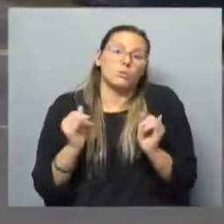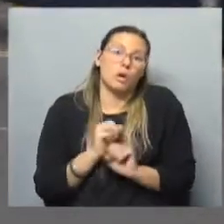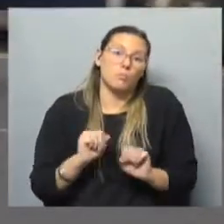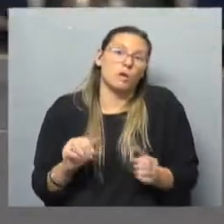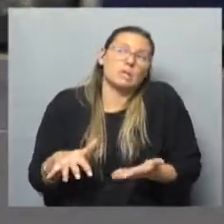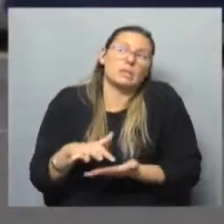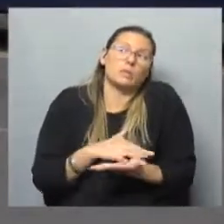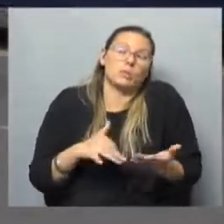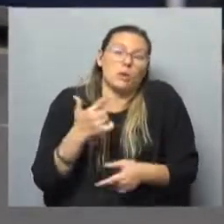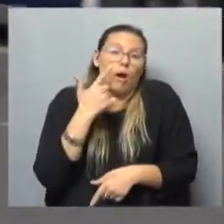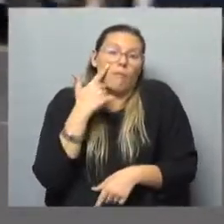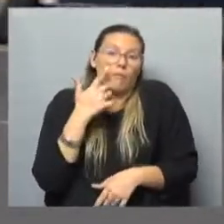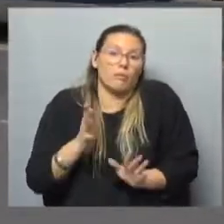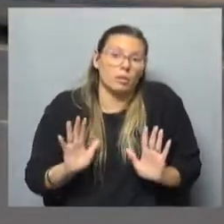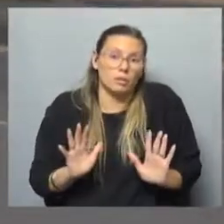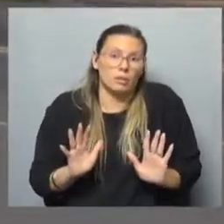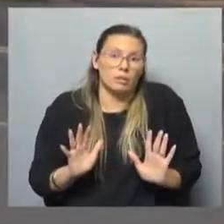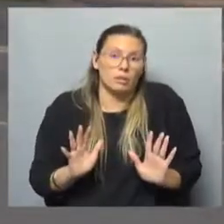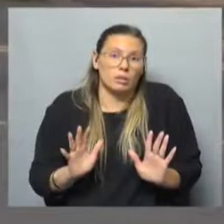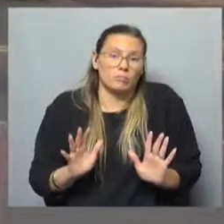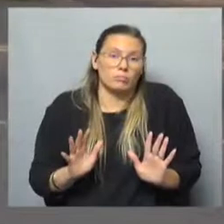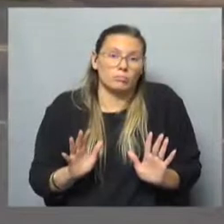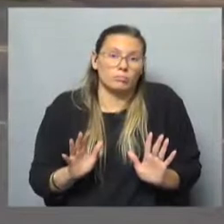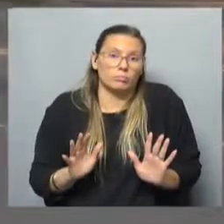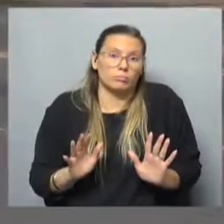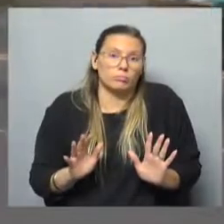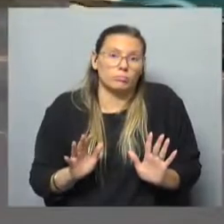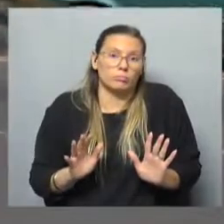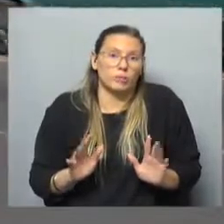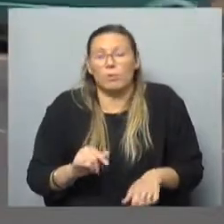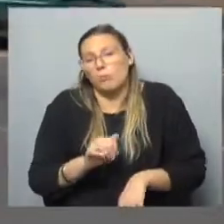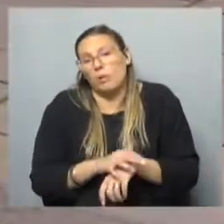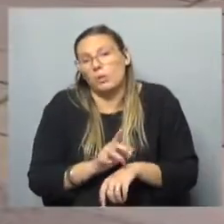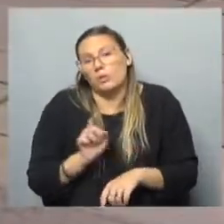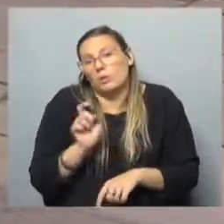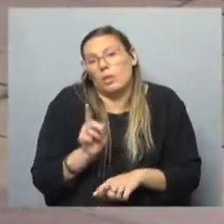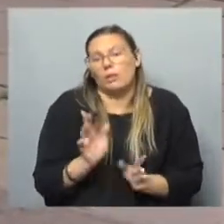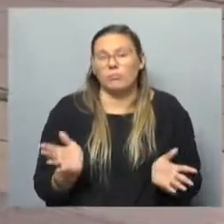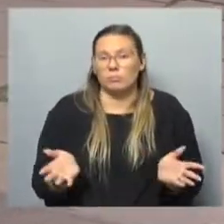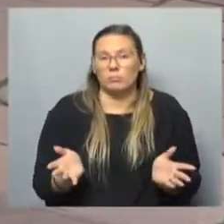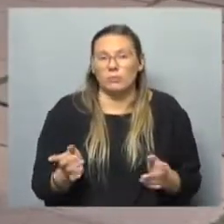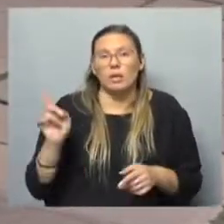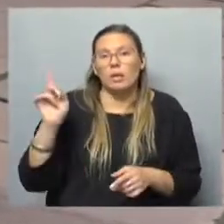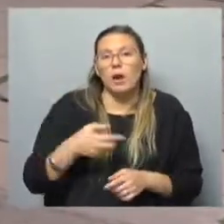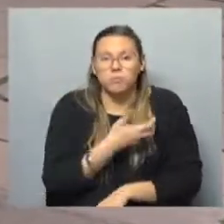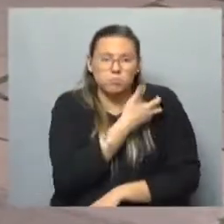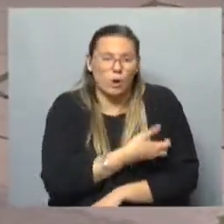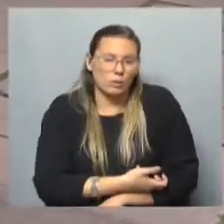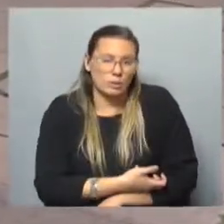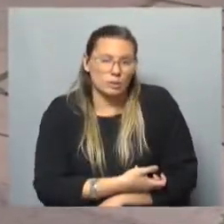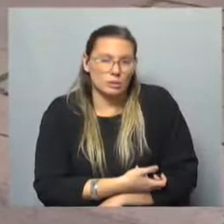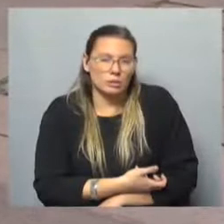algo y está. Y es como todo, cuando te toca, yo qué sé. Y nada, viene a raíz de la pobreza,